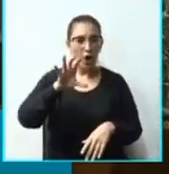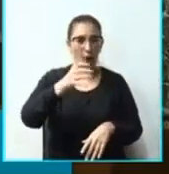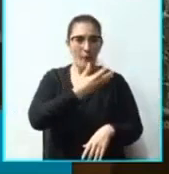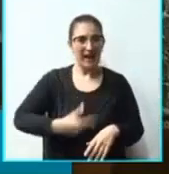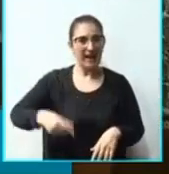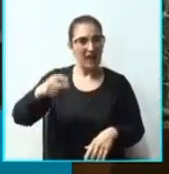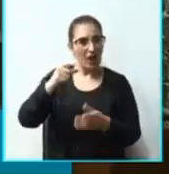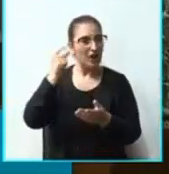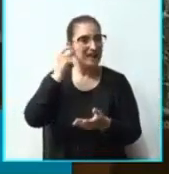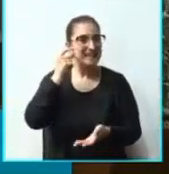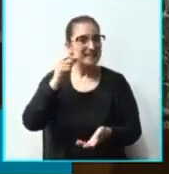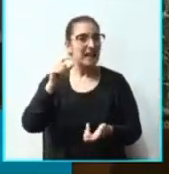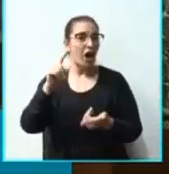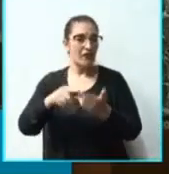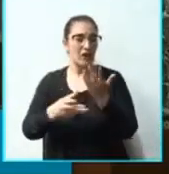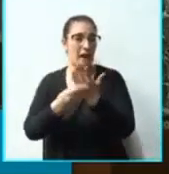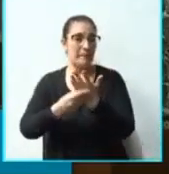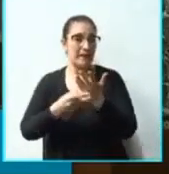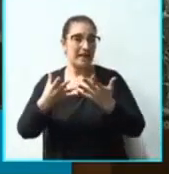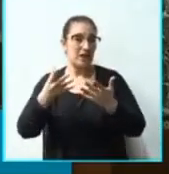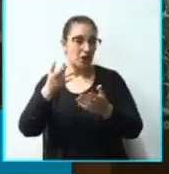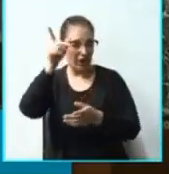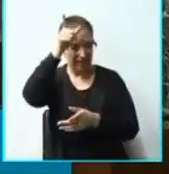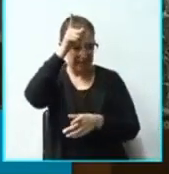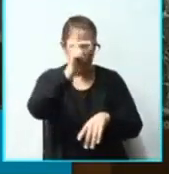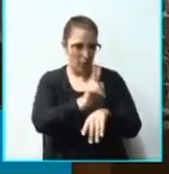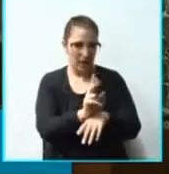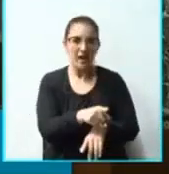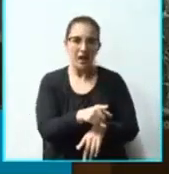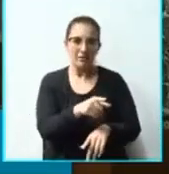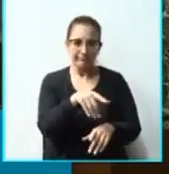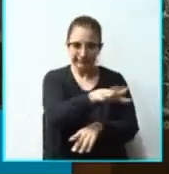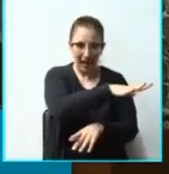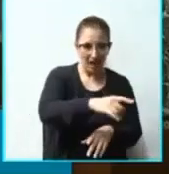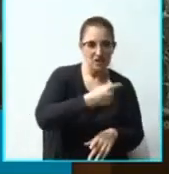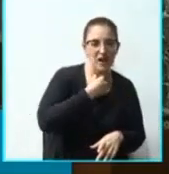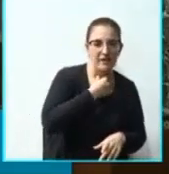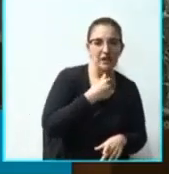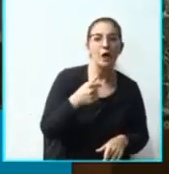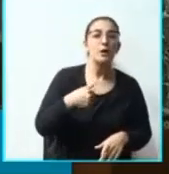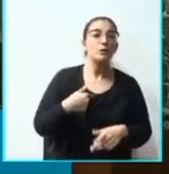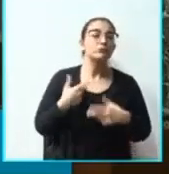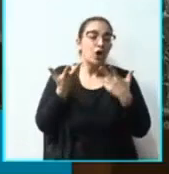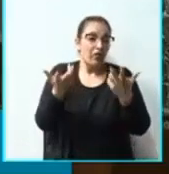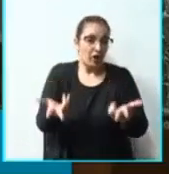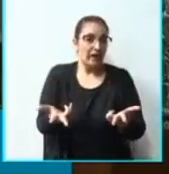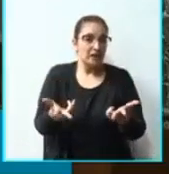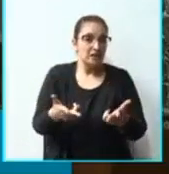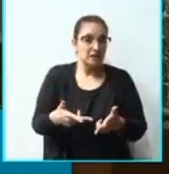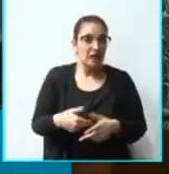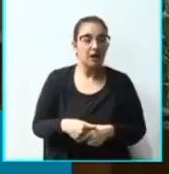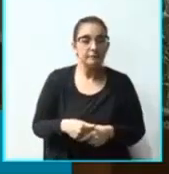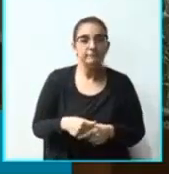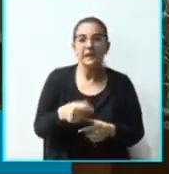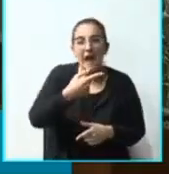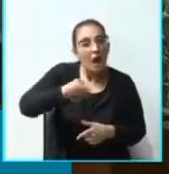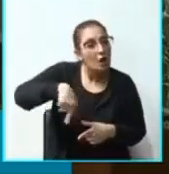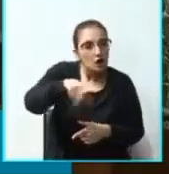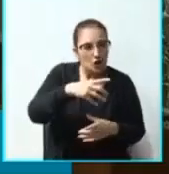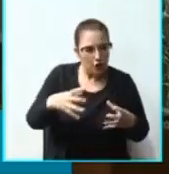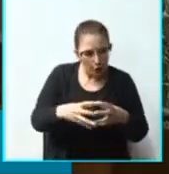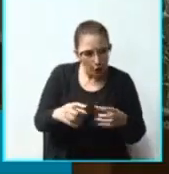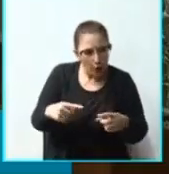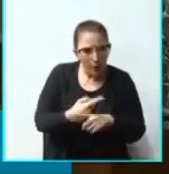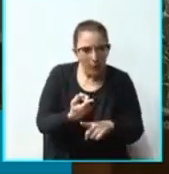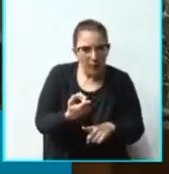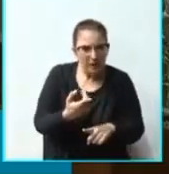llevaron adelante hace muy poquito en Guernica. Por eso lo tengo que mencionar, porque a nosotros desde la izquierda no es